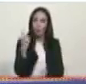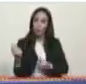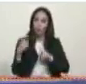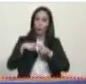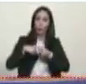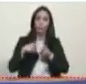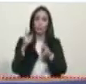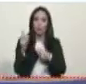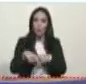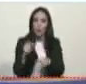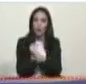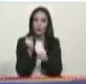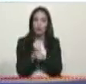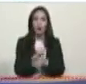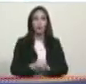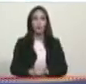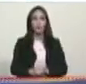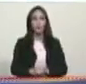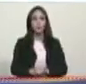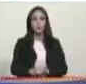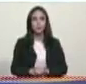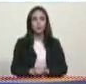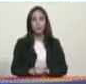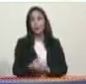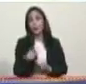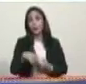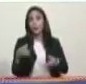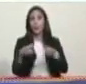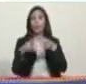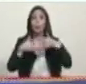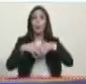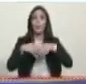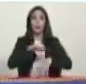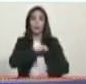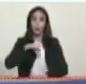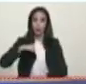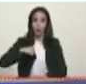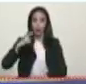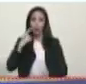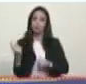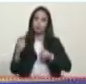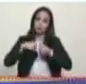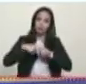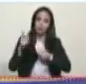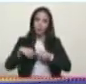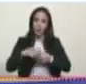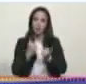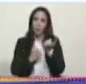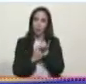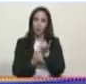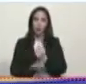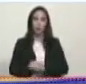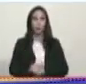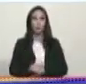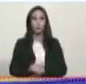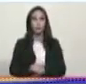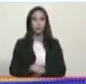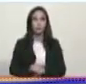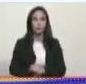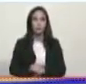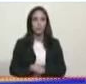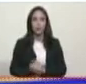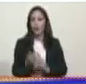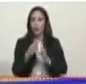incorporado a este plan, y está el sector privado nacionalista que se ha coadyuvado